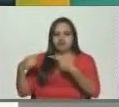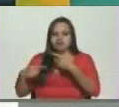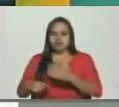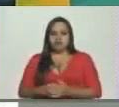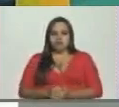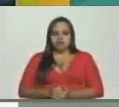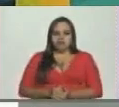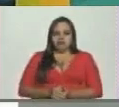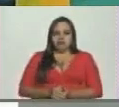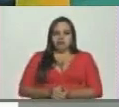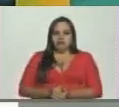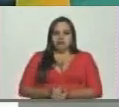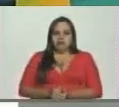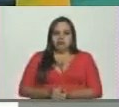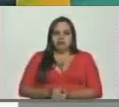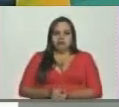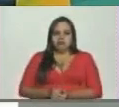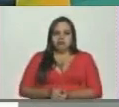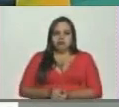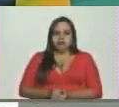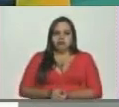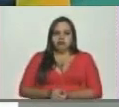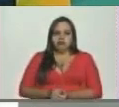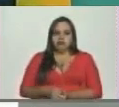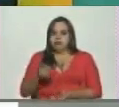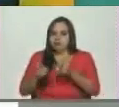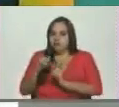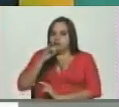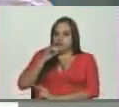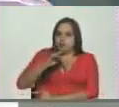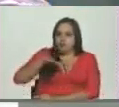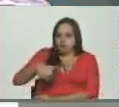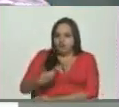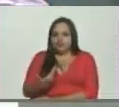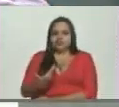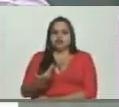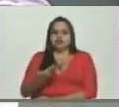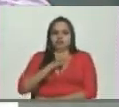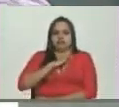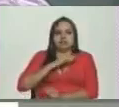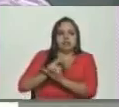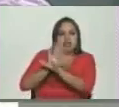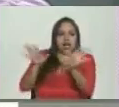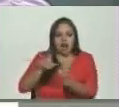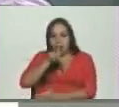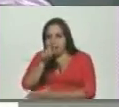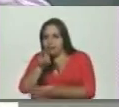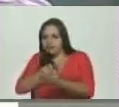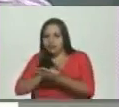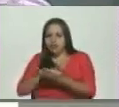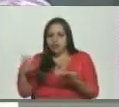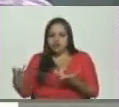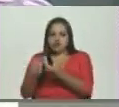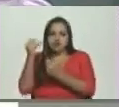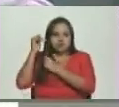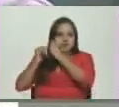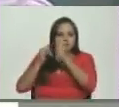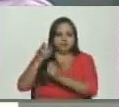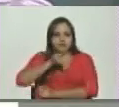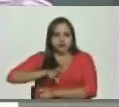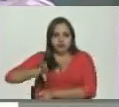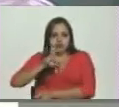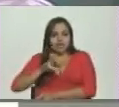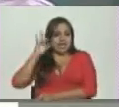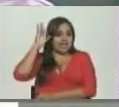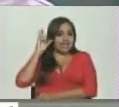plataformas. Pueden obtener alguna información más compenetrada con el video a través del